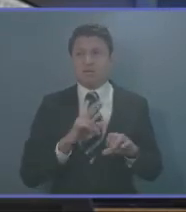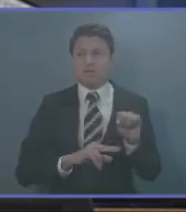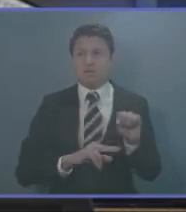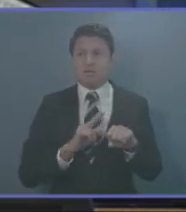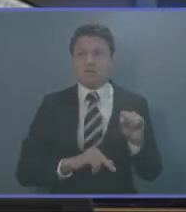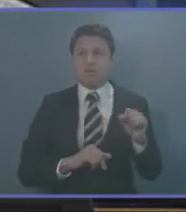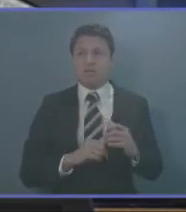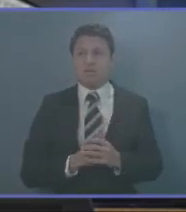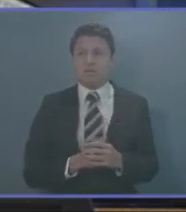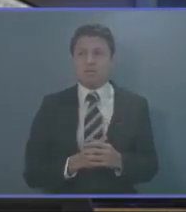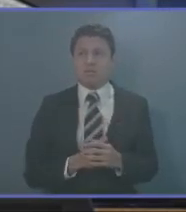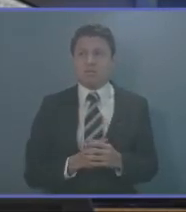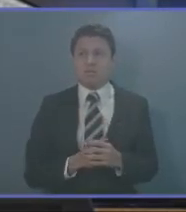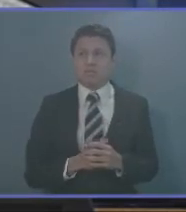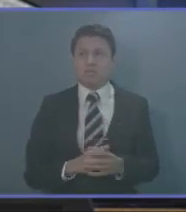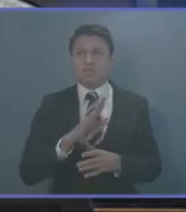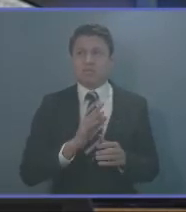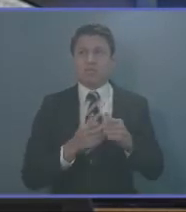a $5,000,000,